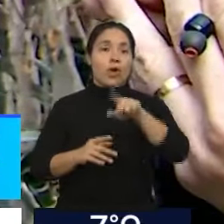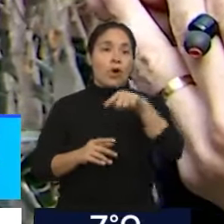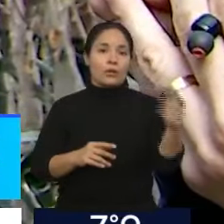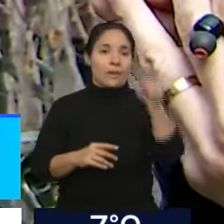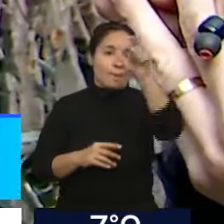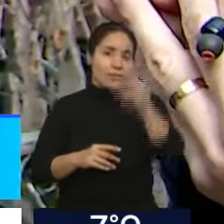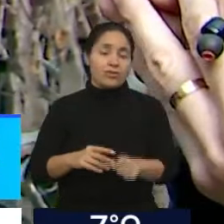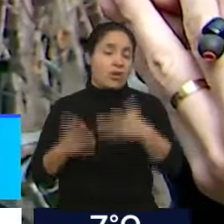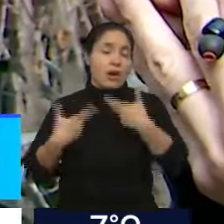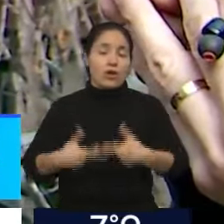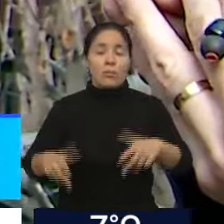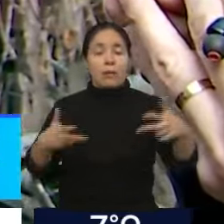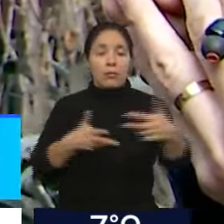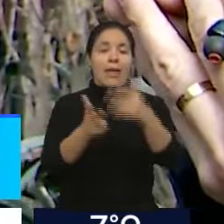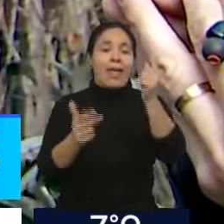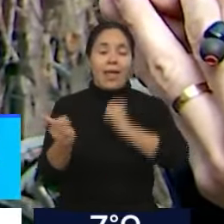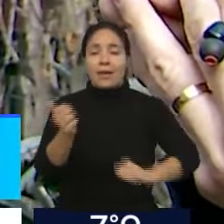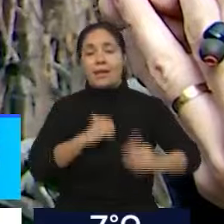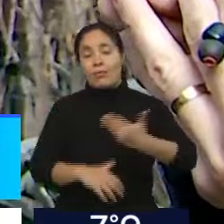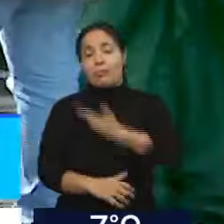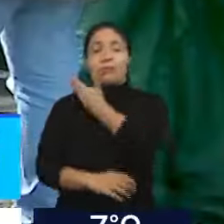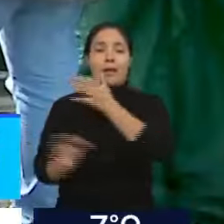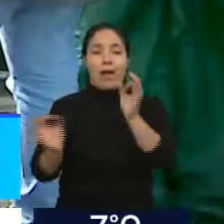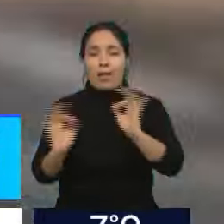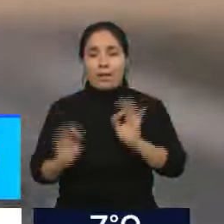transeúnte o ninguna persona que pueda resultar herida en el trayecto.